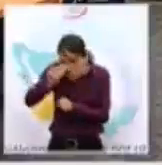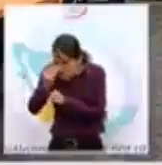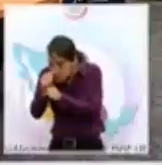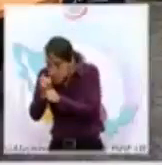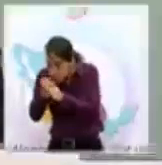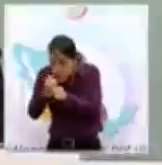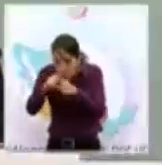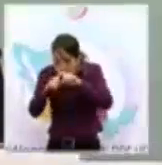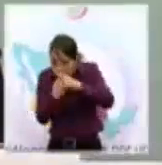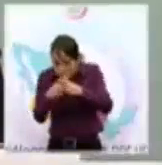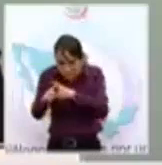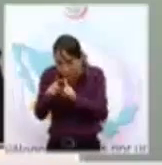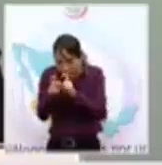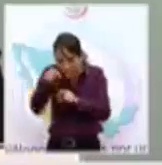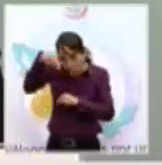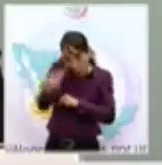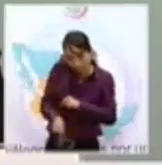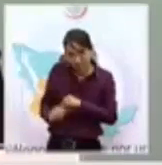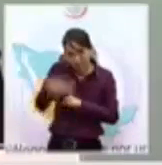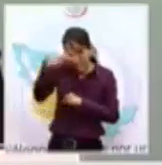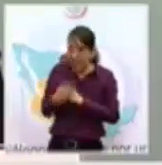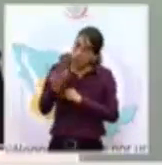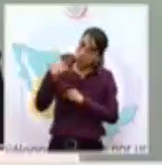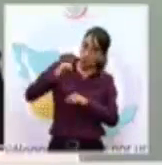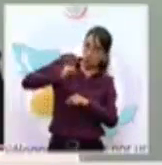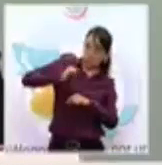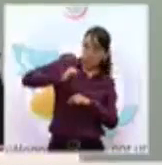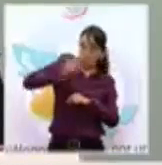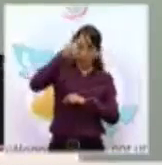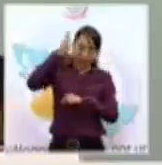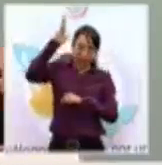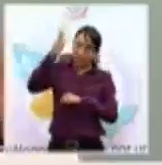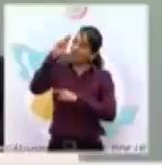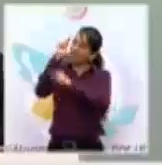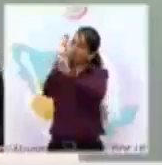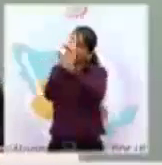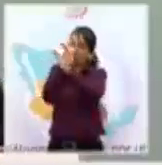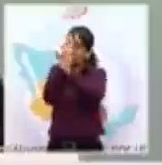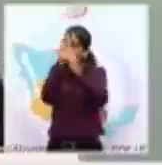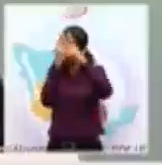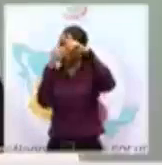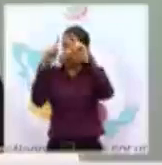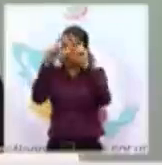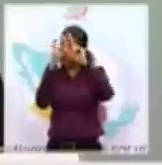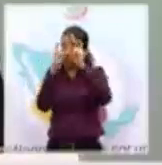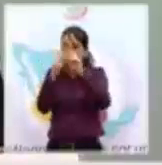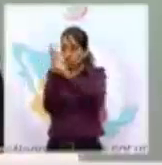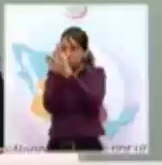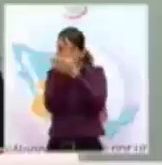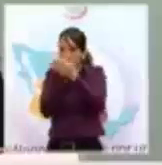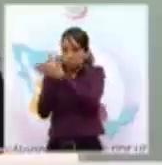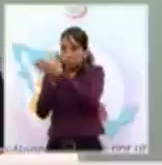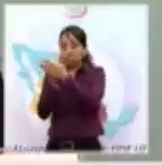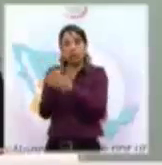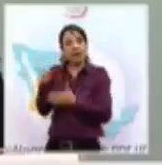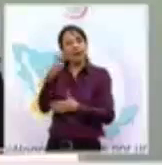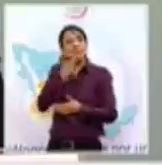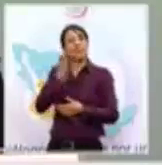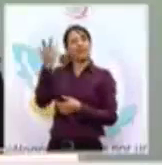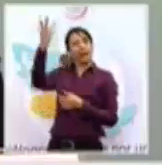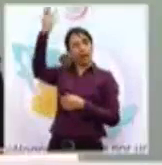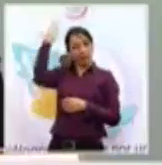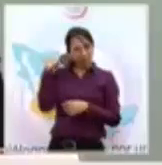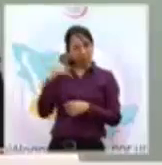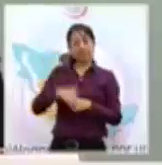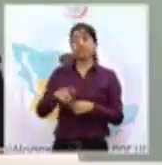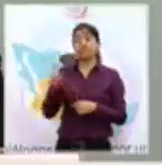Y ella alguna vez me contaba una cosa que me dejó siempre muy impactada, cuando juntas a